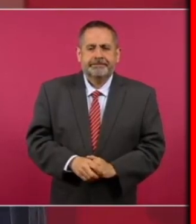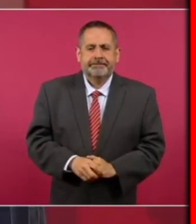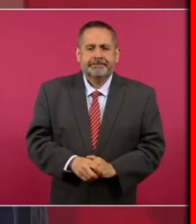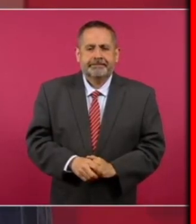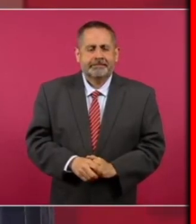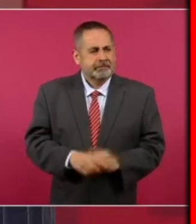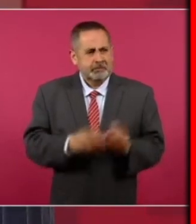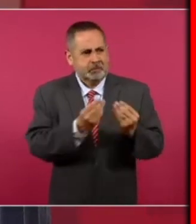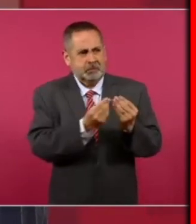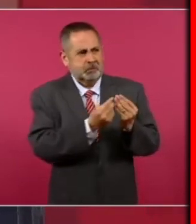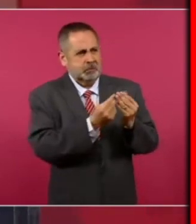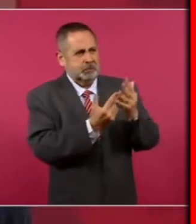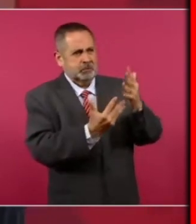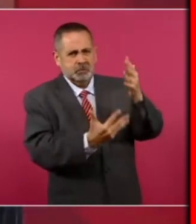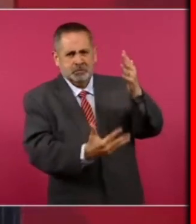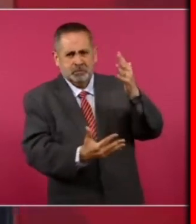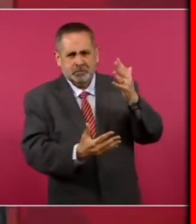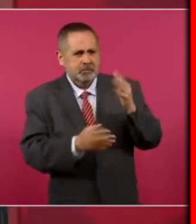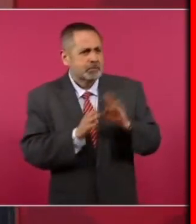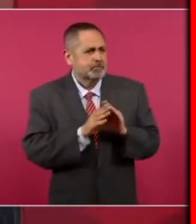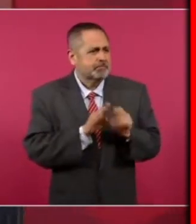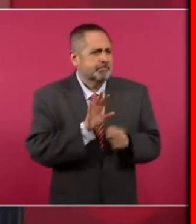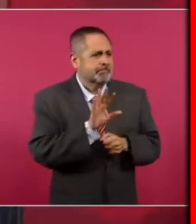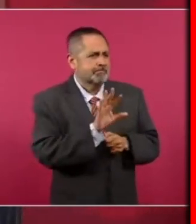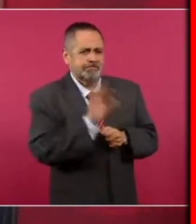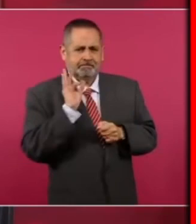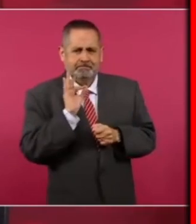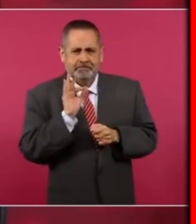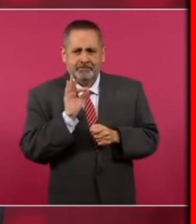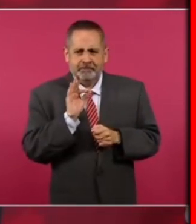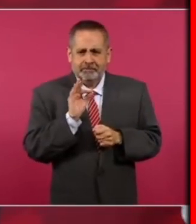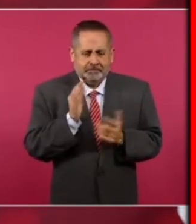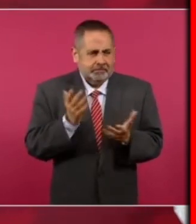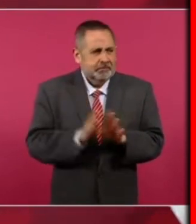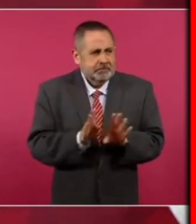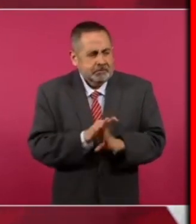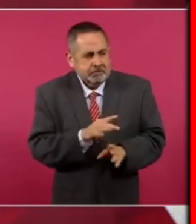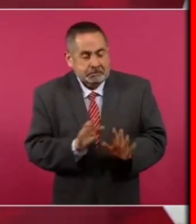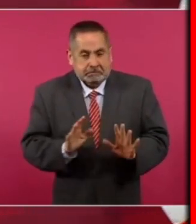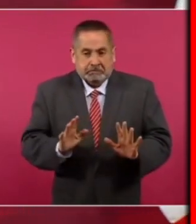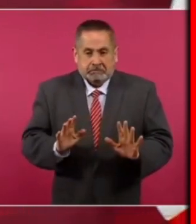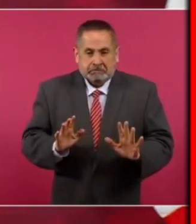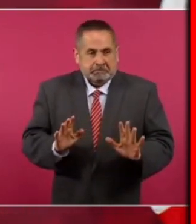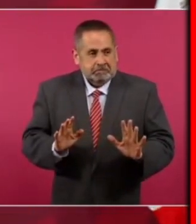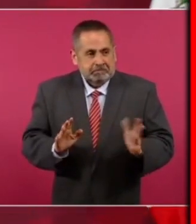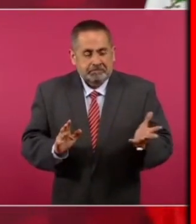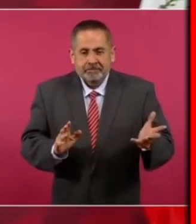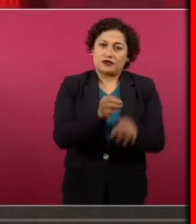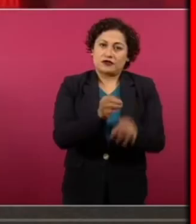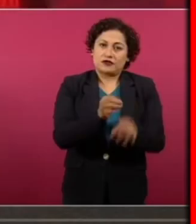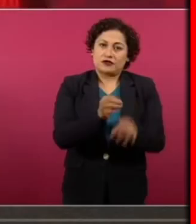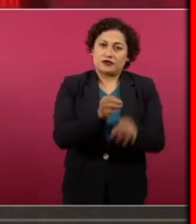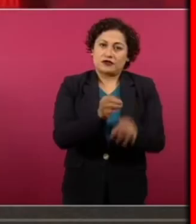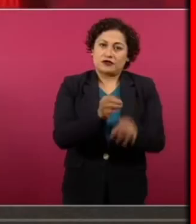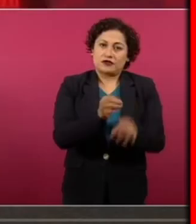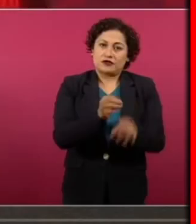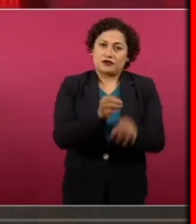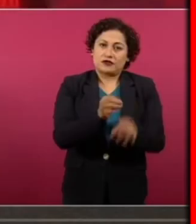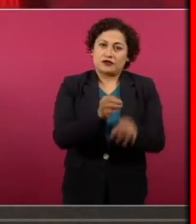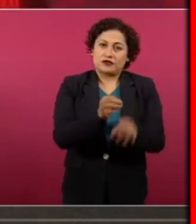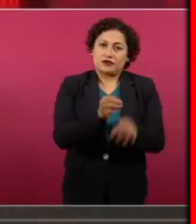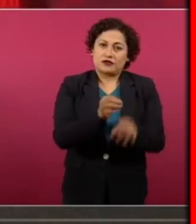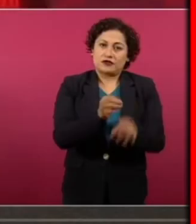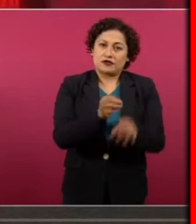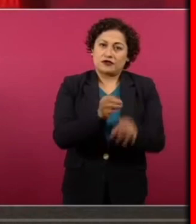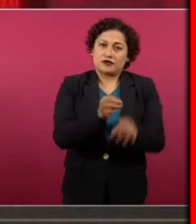ha reducido hasta casi un 10% la inseguridad. Pero vamos, amigos, sin más, vamos a escuchar lo que dijo hoy el